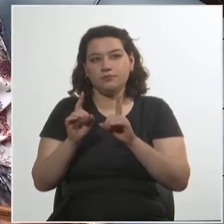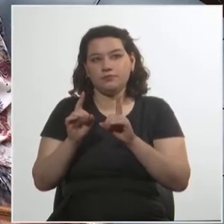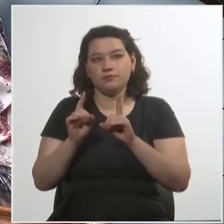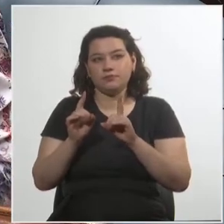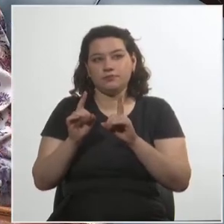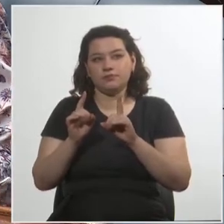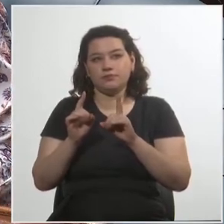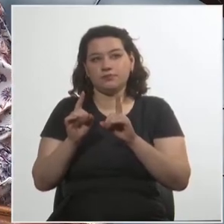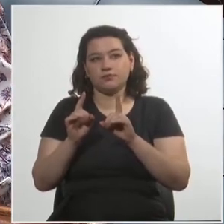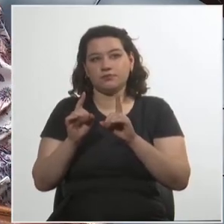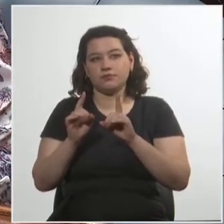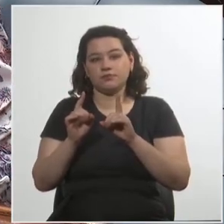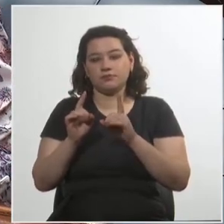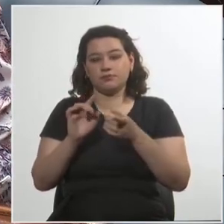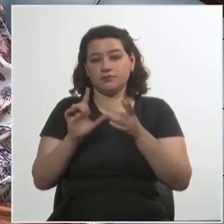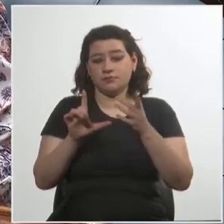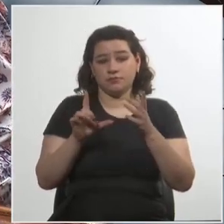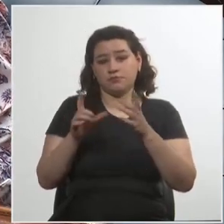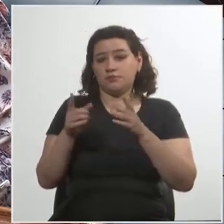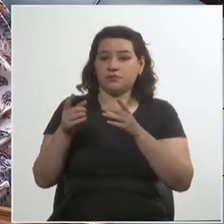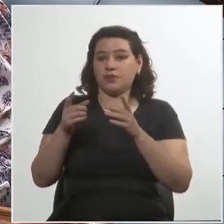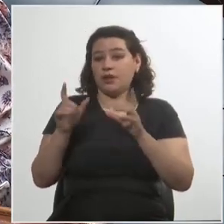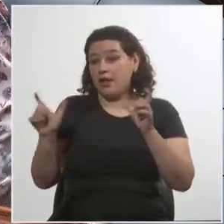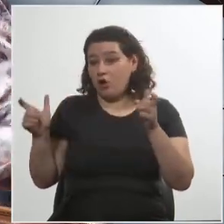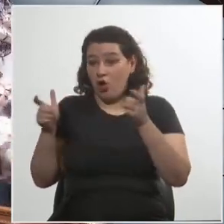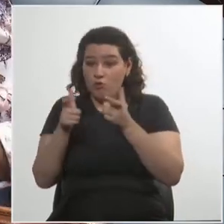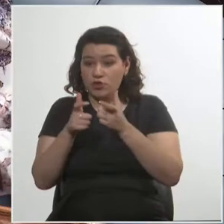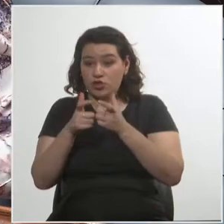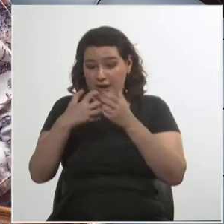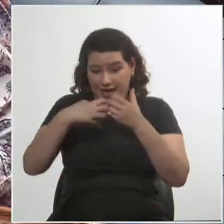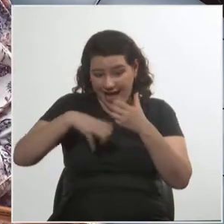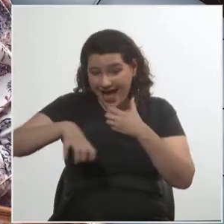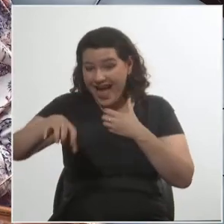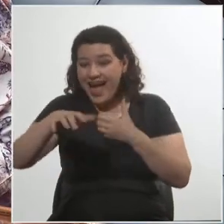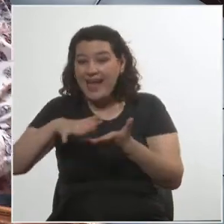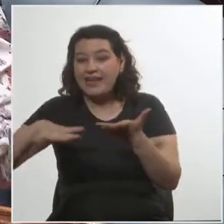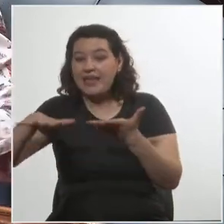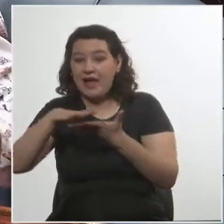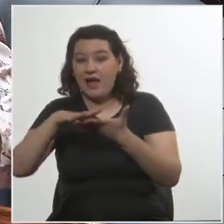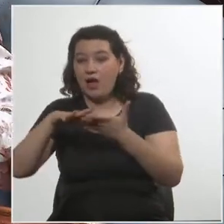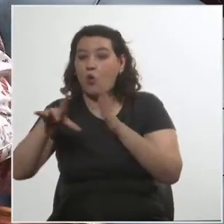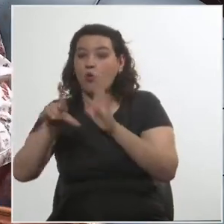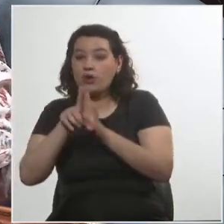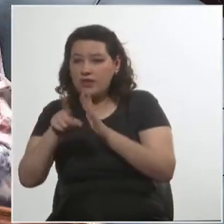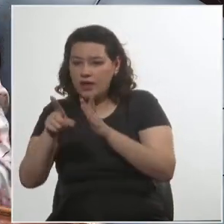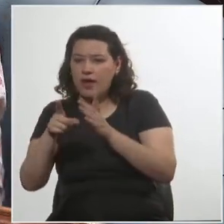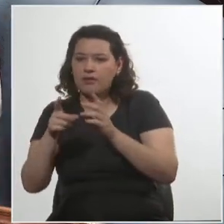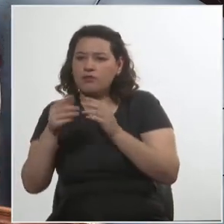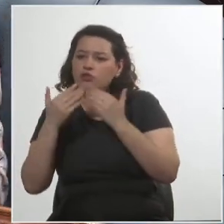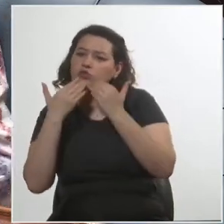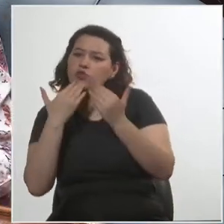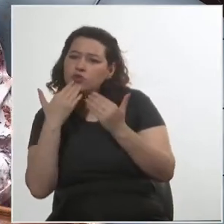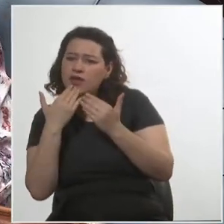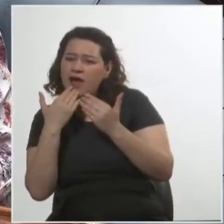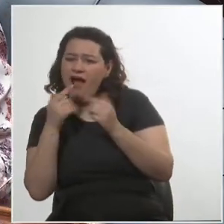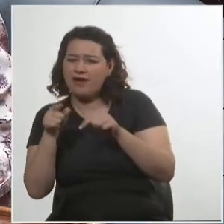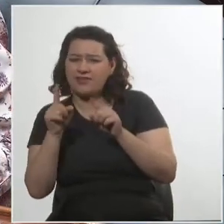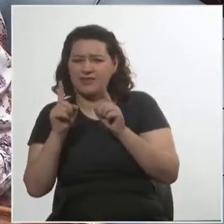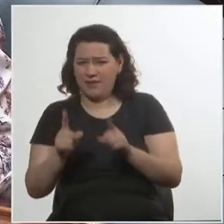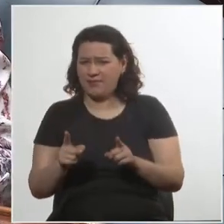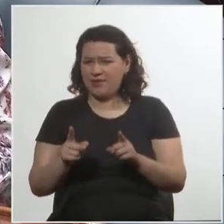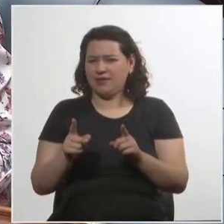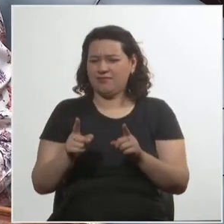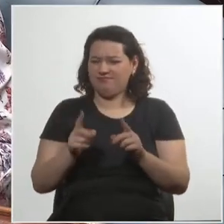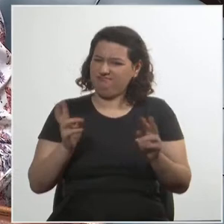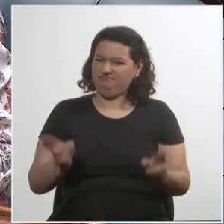a la parte de jurídica de la comisión del senado y ahí también hay